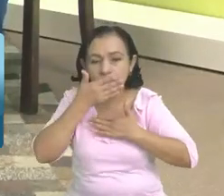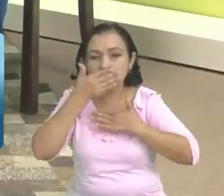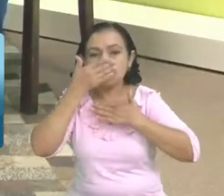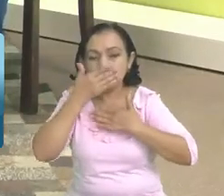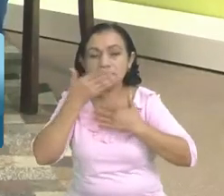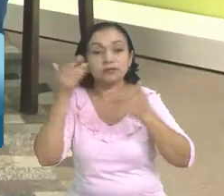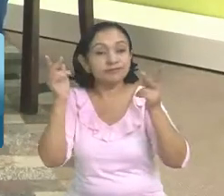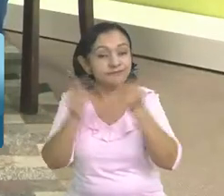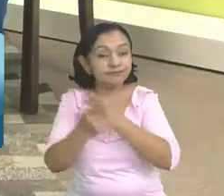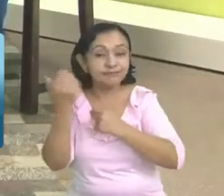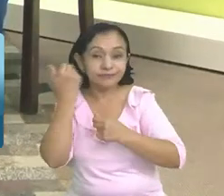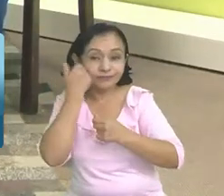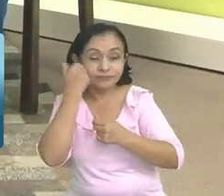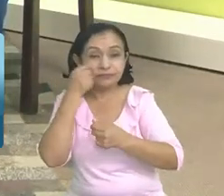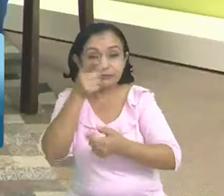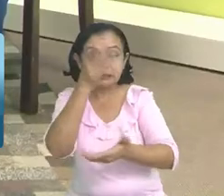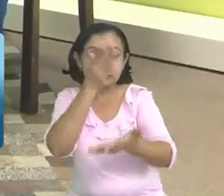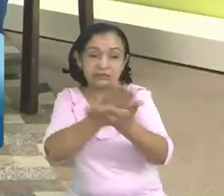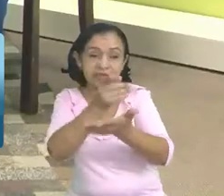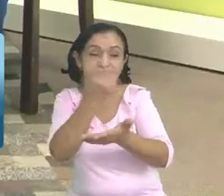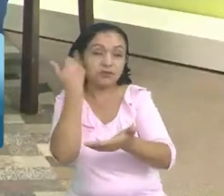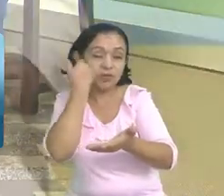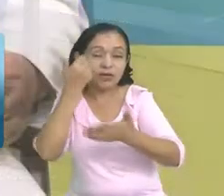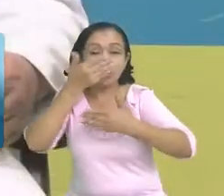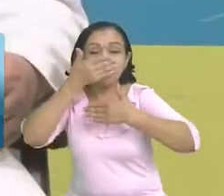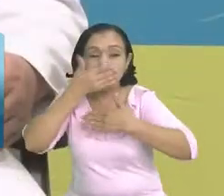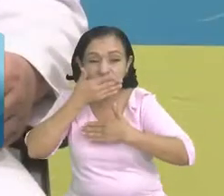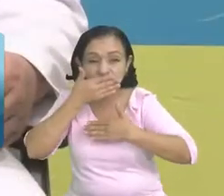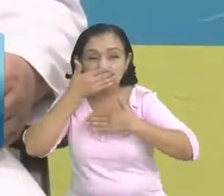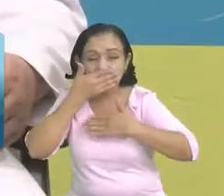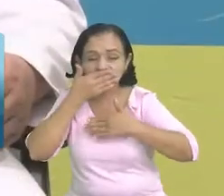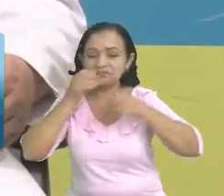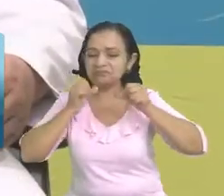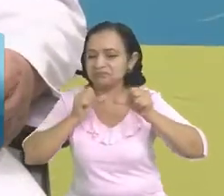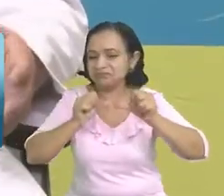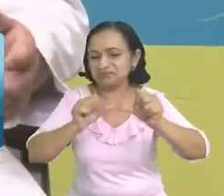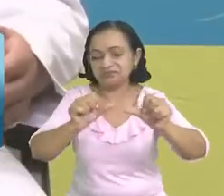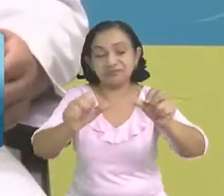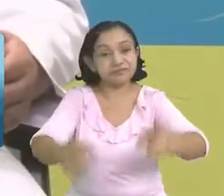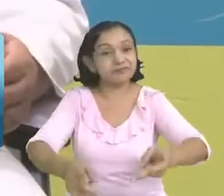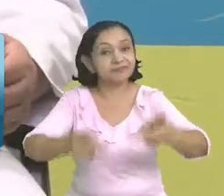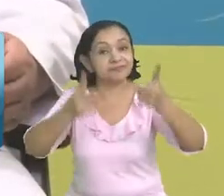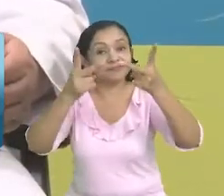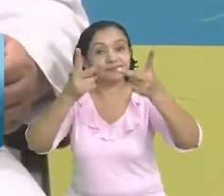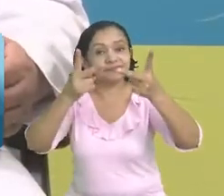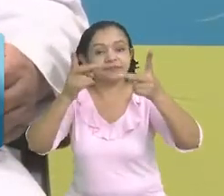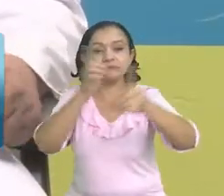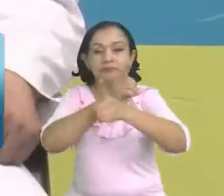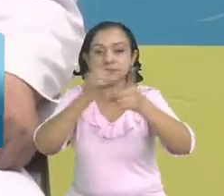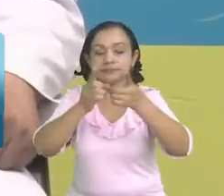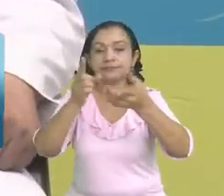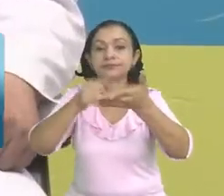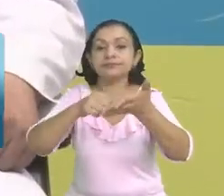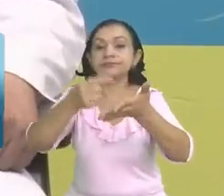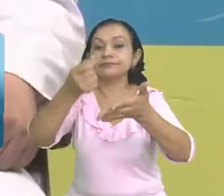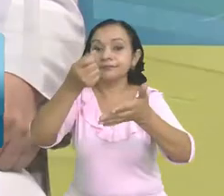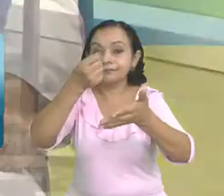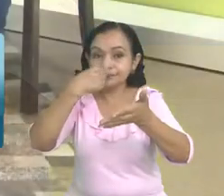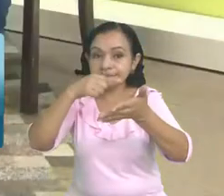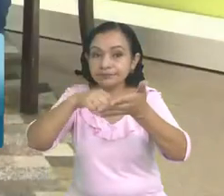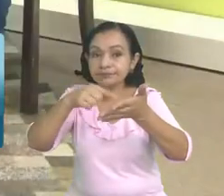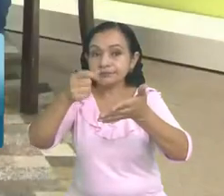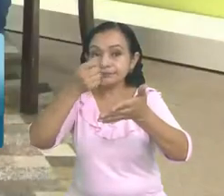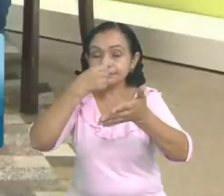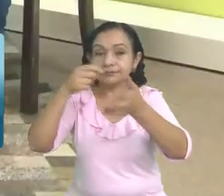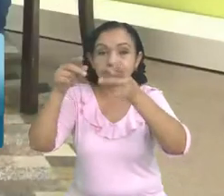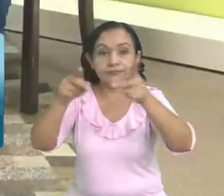proceso crónico. Una vez que se diagnostica, tú ya eres crónico de por vida, lo único que sí hay que tratarla. Hay